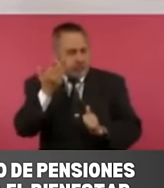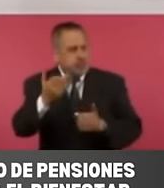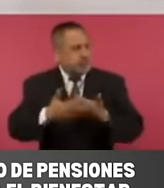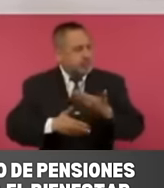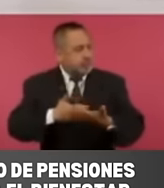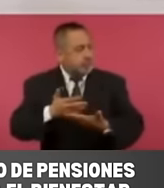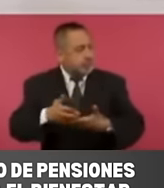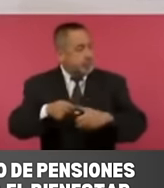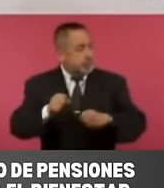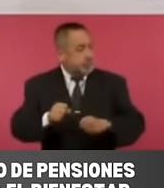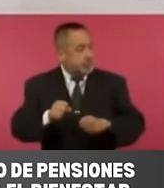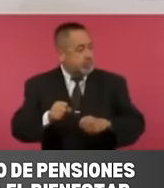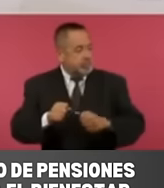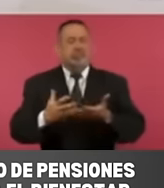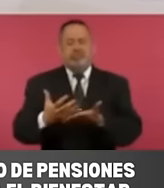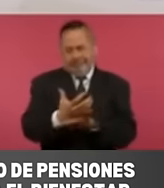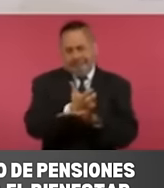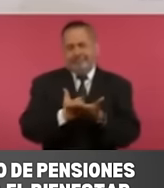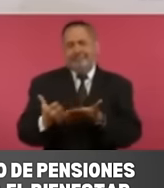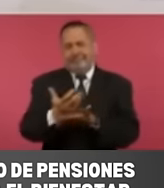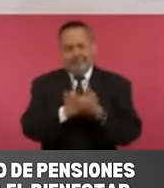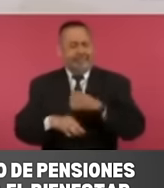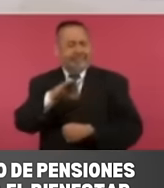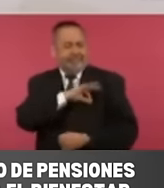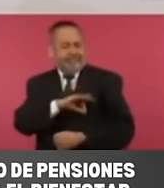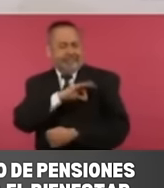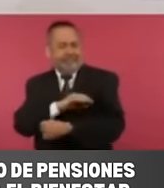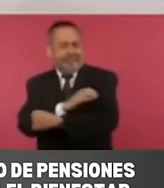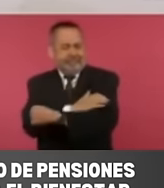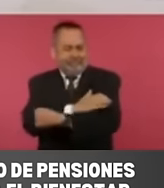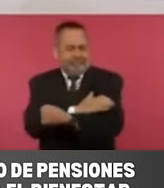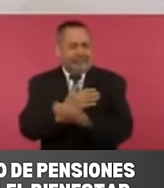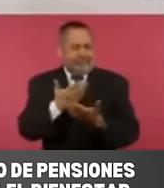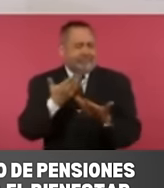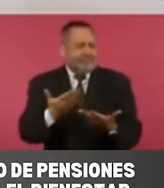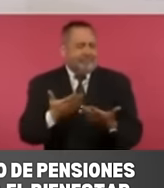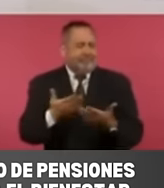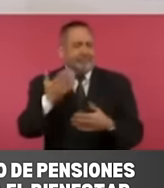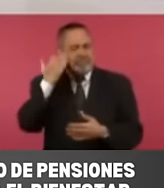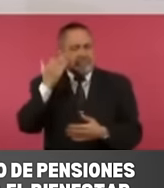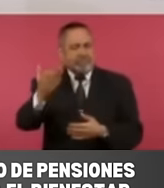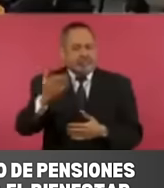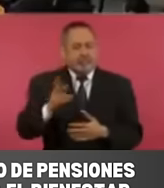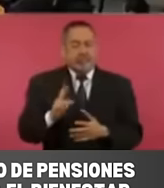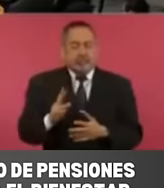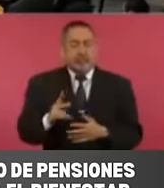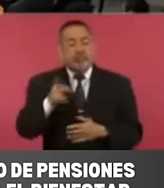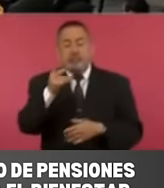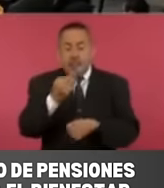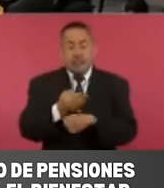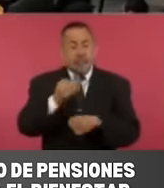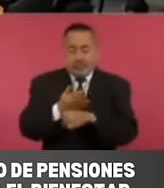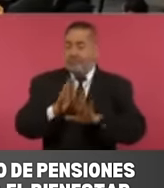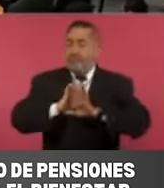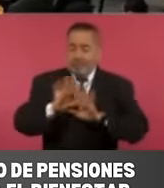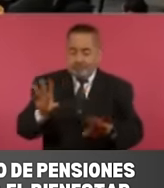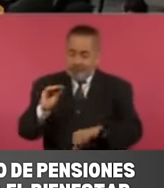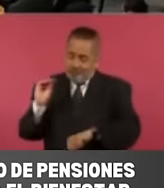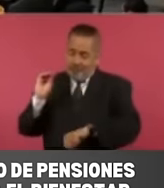para consolidarse, para llegar a un punto de equilibrio. Lo importante es que lo estamos